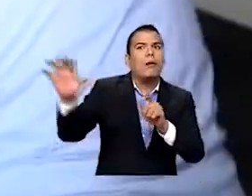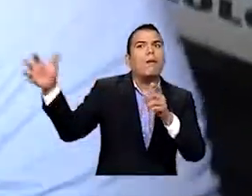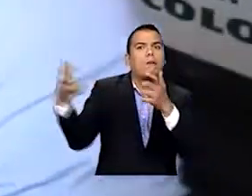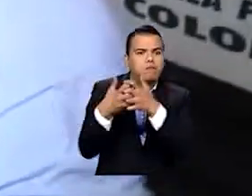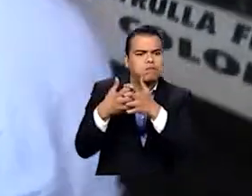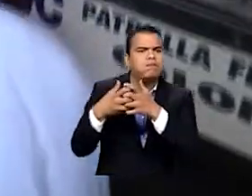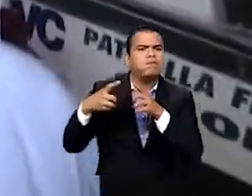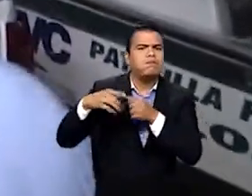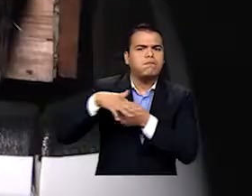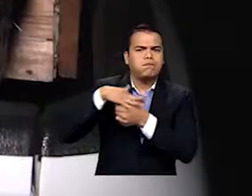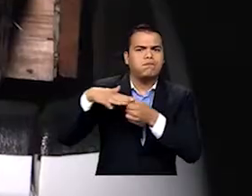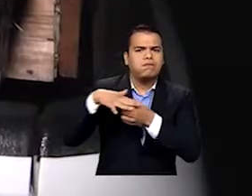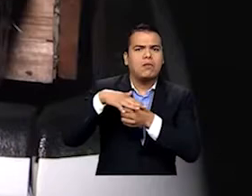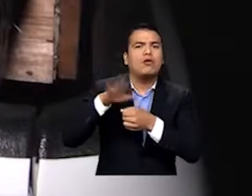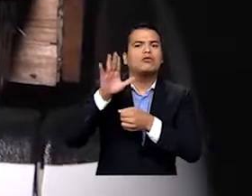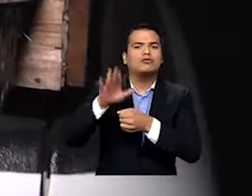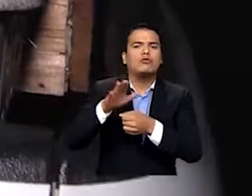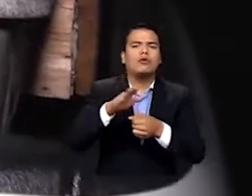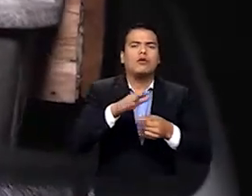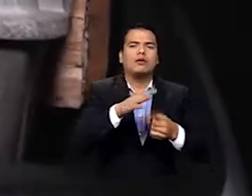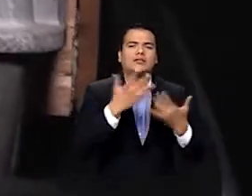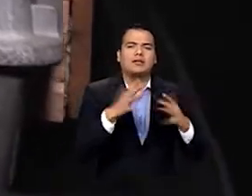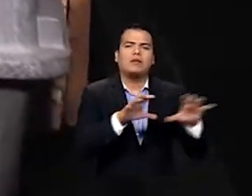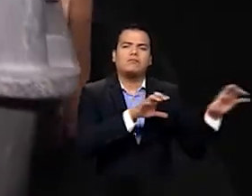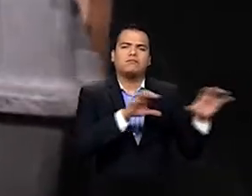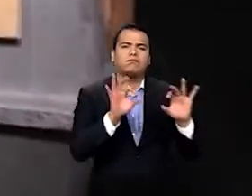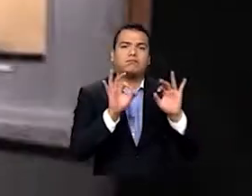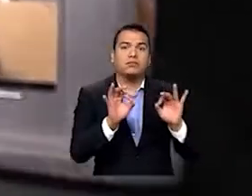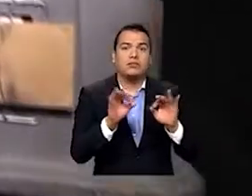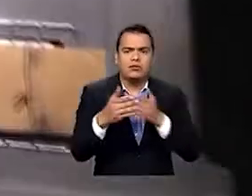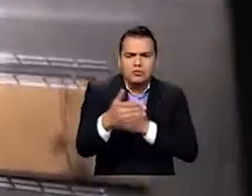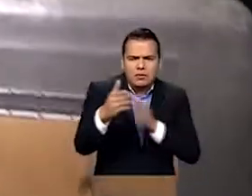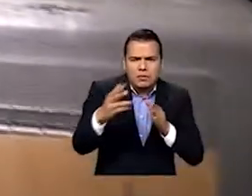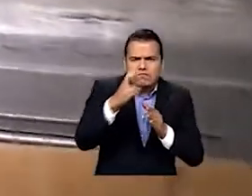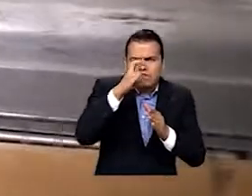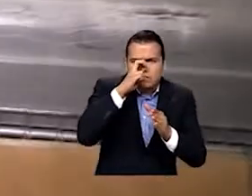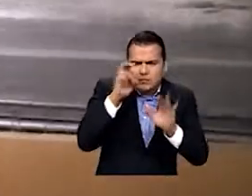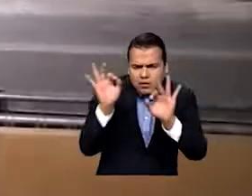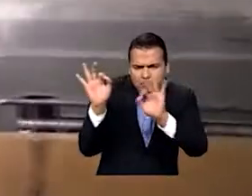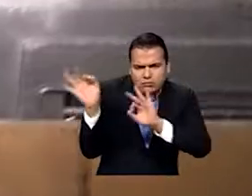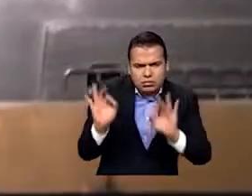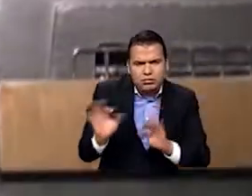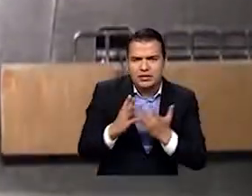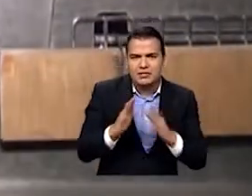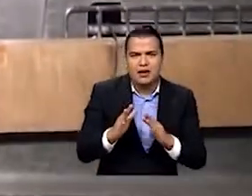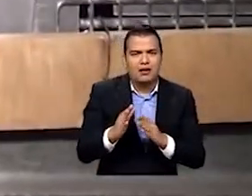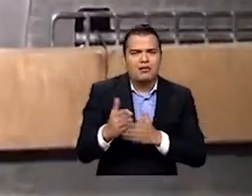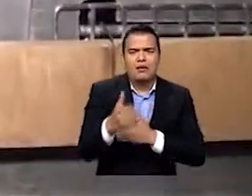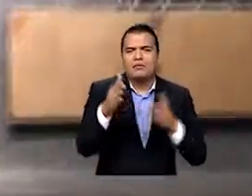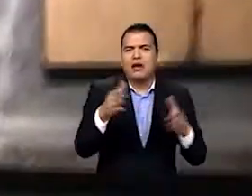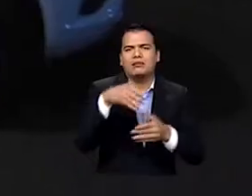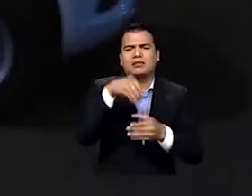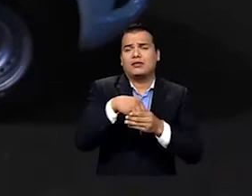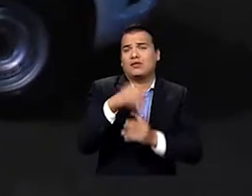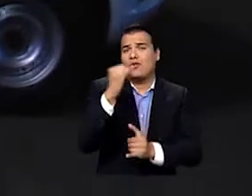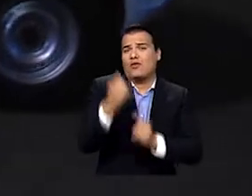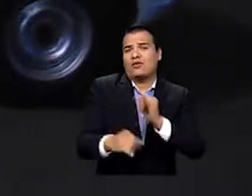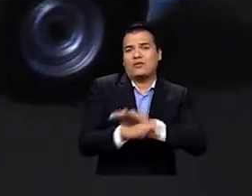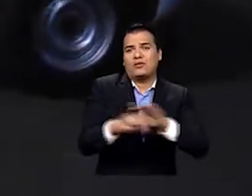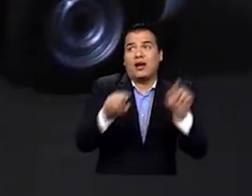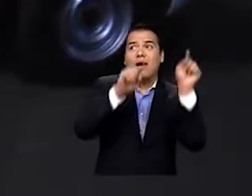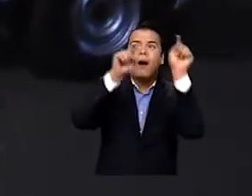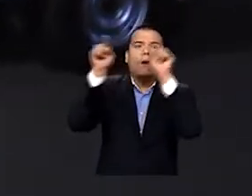especie. Con máxima precaución, fueron empacados en huacales, en el último encierro que tendrían antes de volver a la